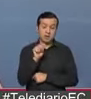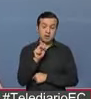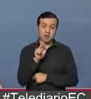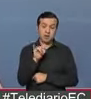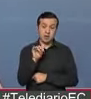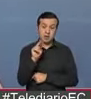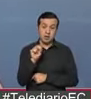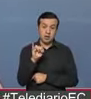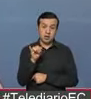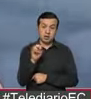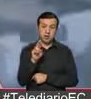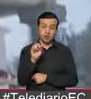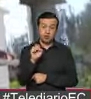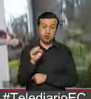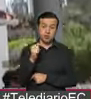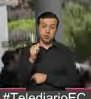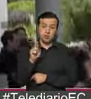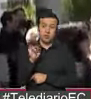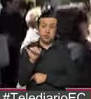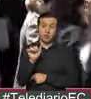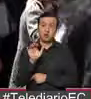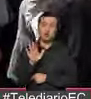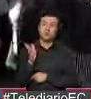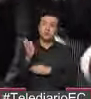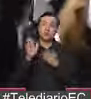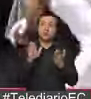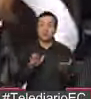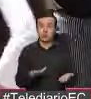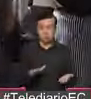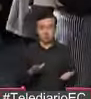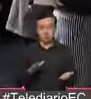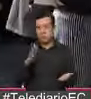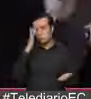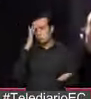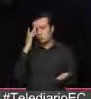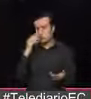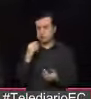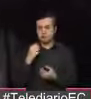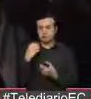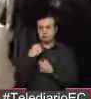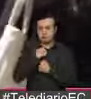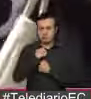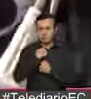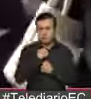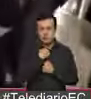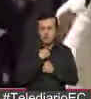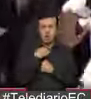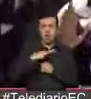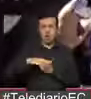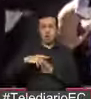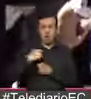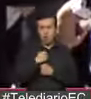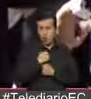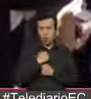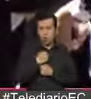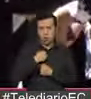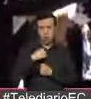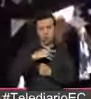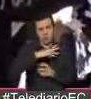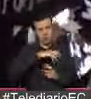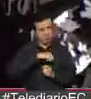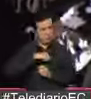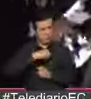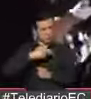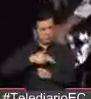granja quien fue asesinada por resistirse a un asalto en los exteriores del centro comercial iñaquito en el